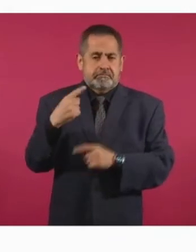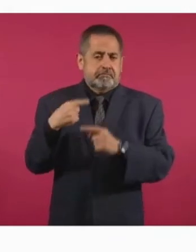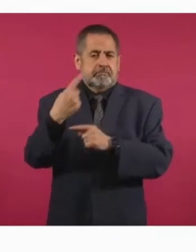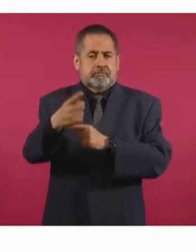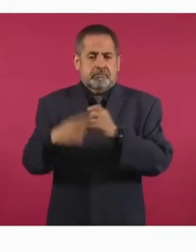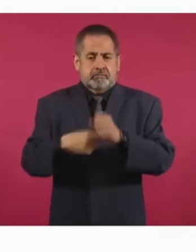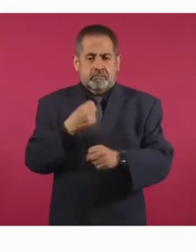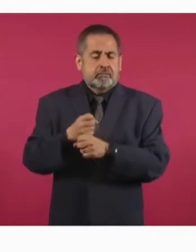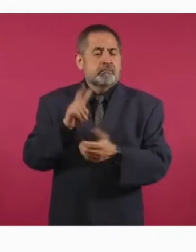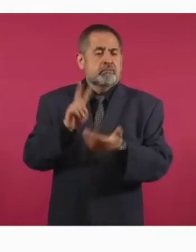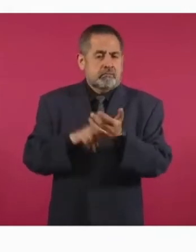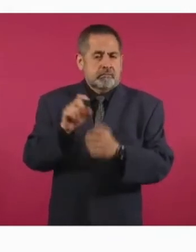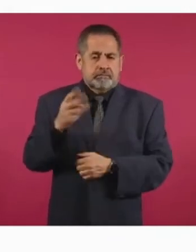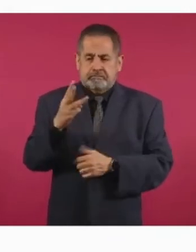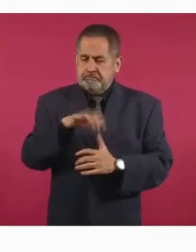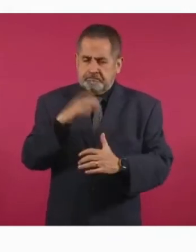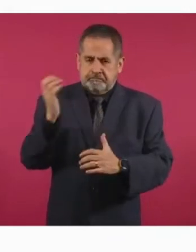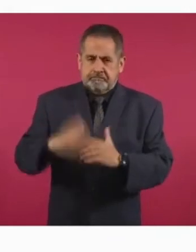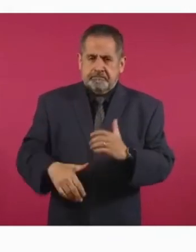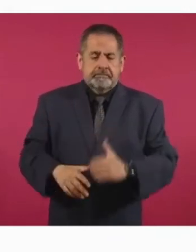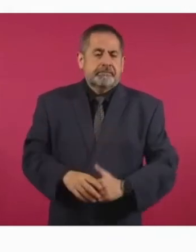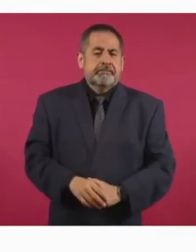que entra, del año 2023.